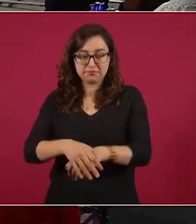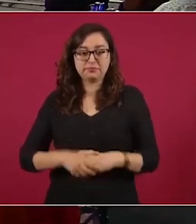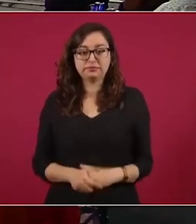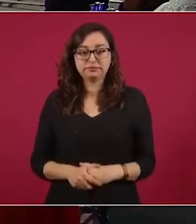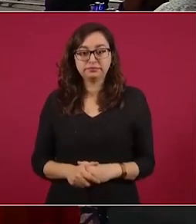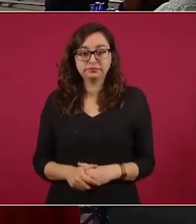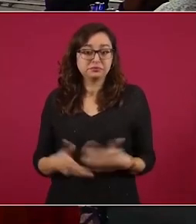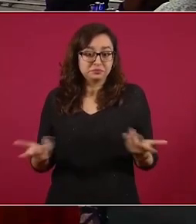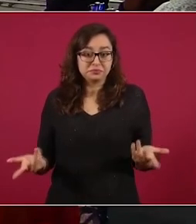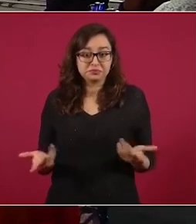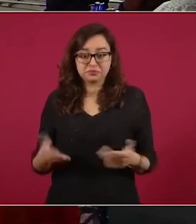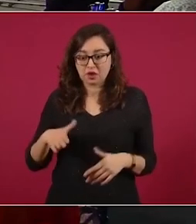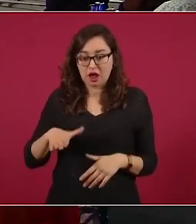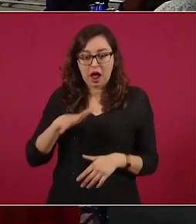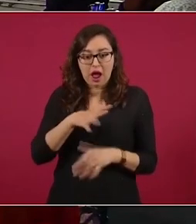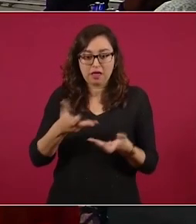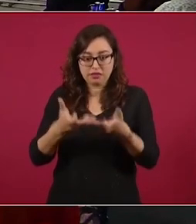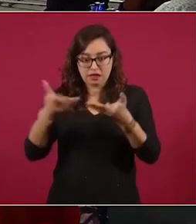segundos pisos,